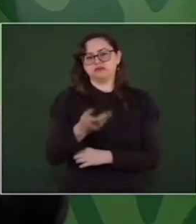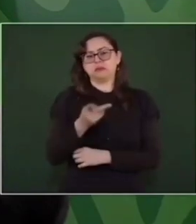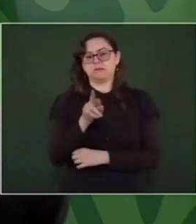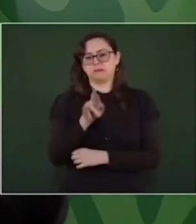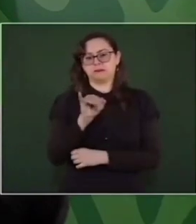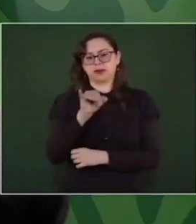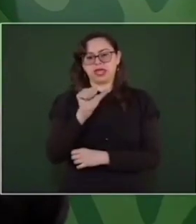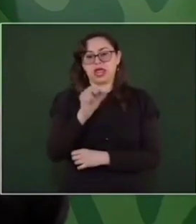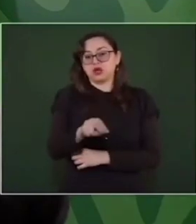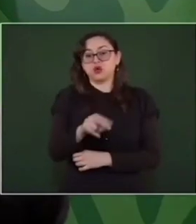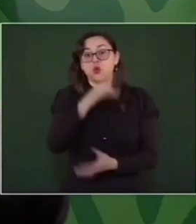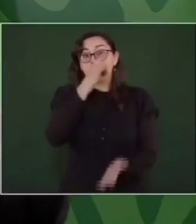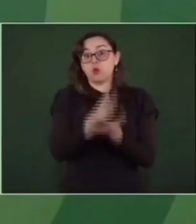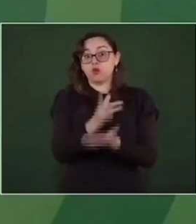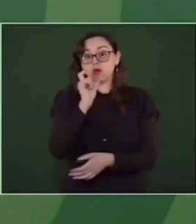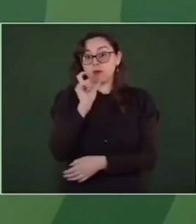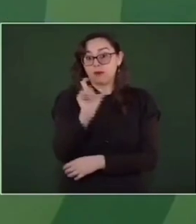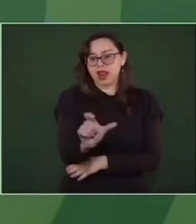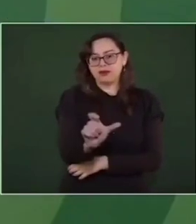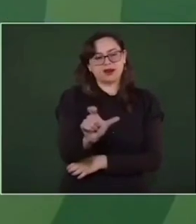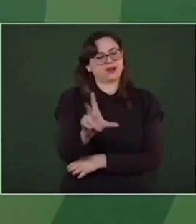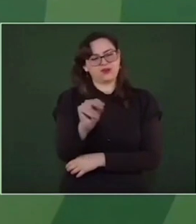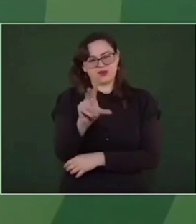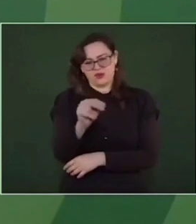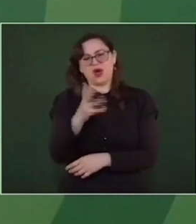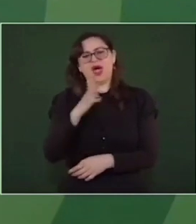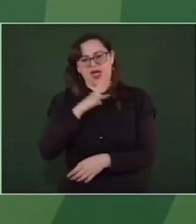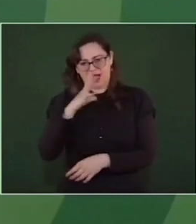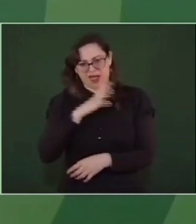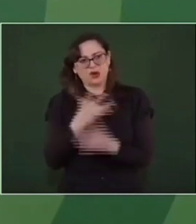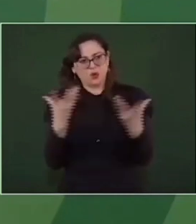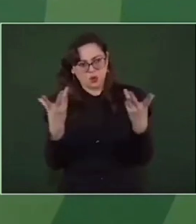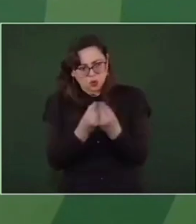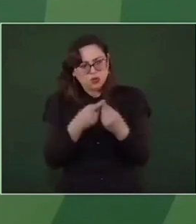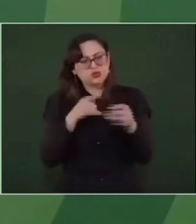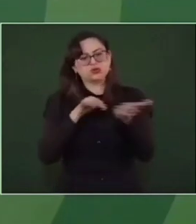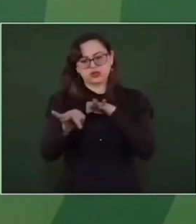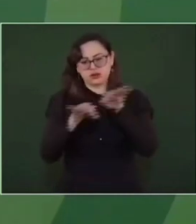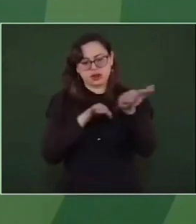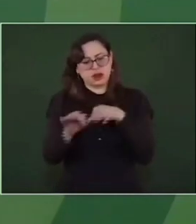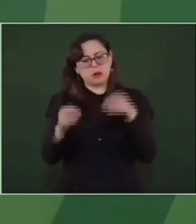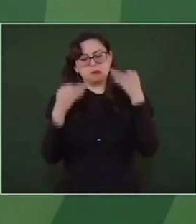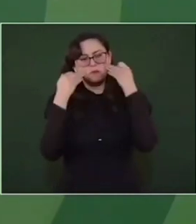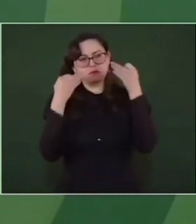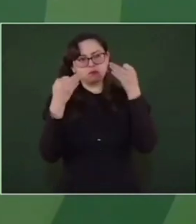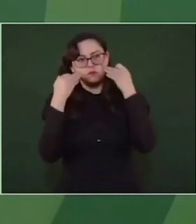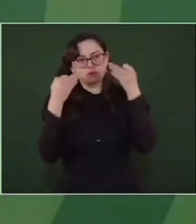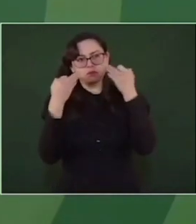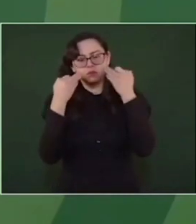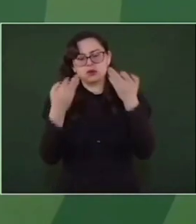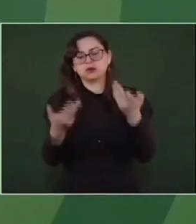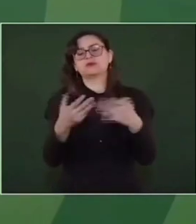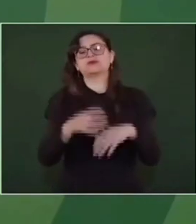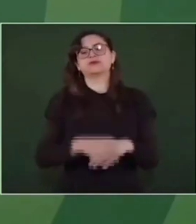se suscribieron 19 contratos por un total de 410